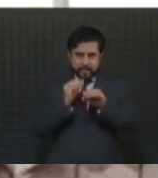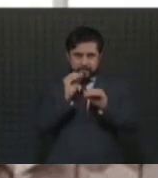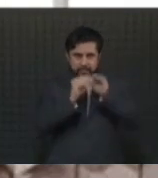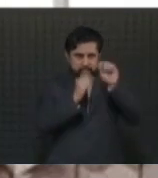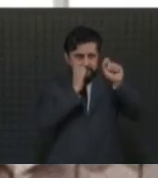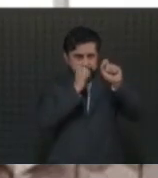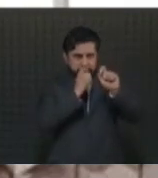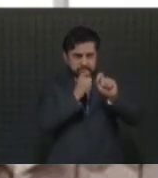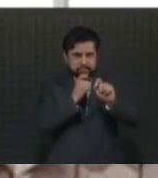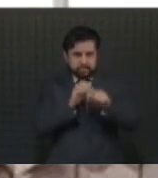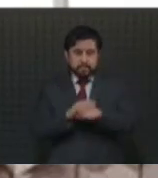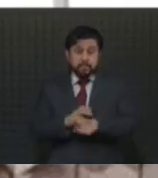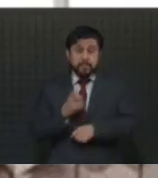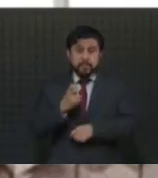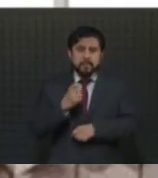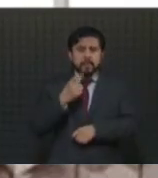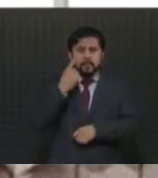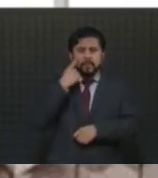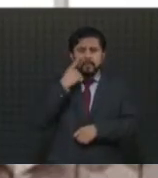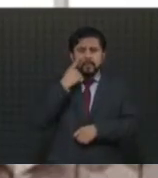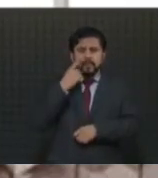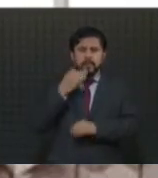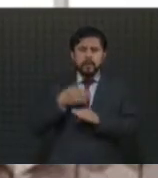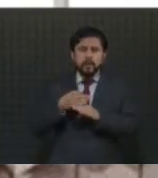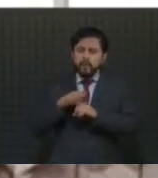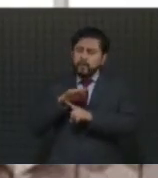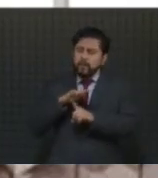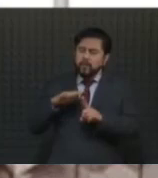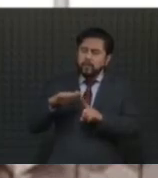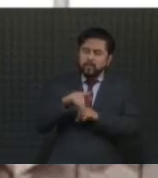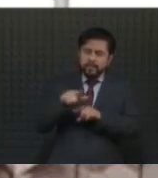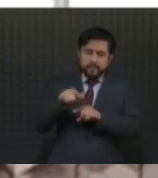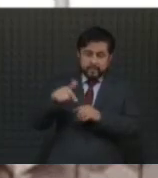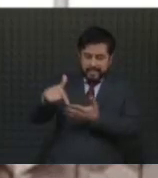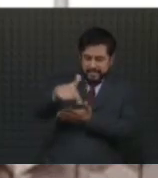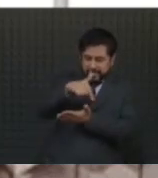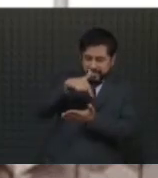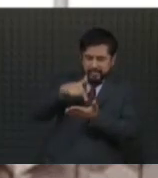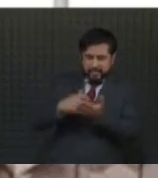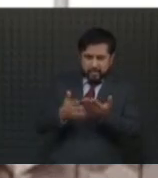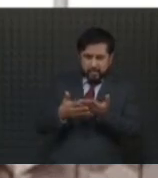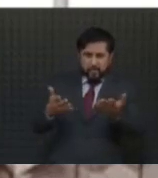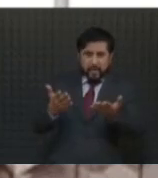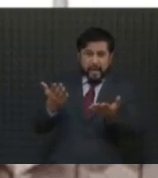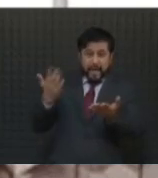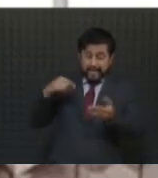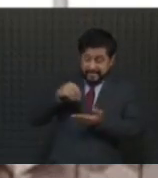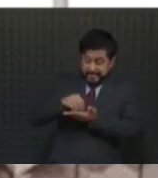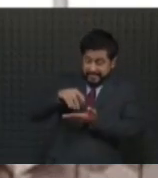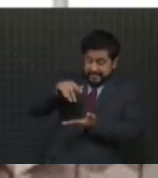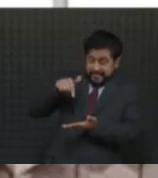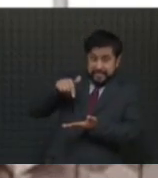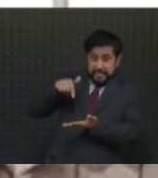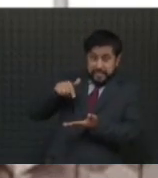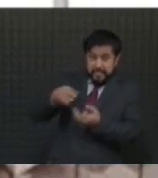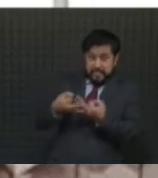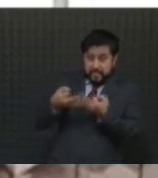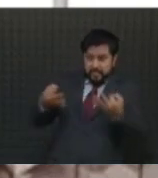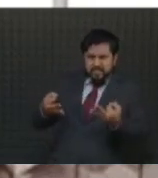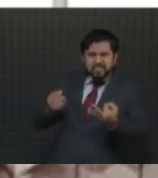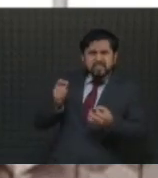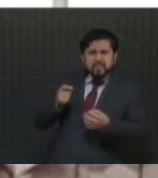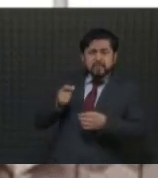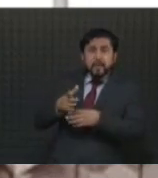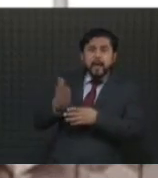de esta masa volcánica. Hay un hecho interesante que cuando existía